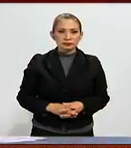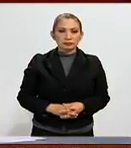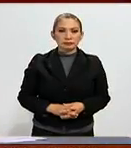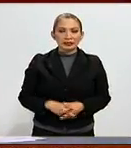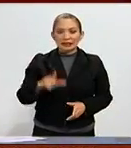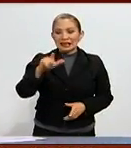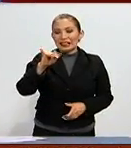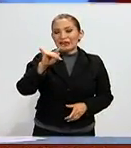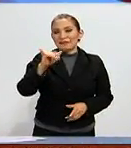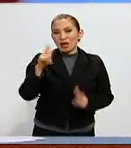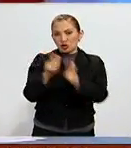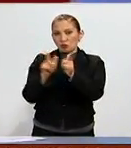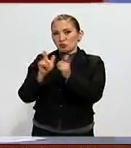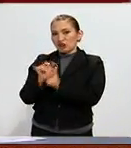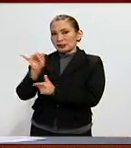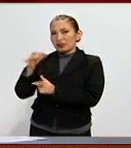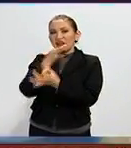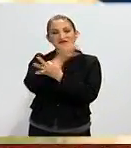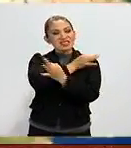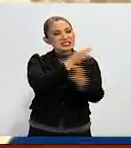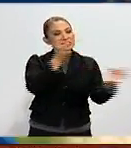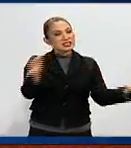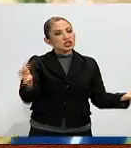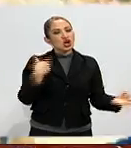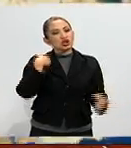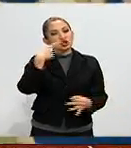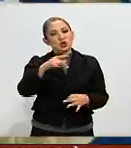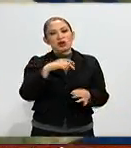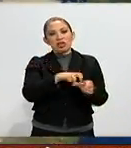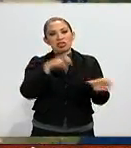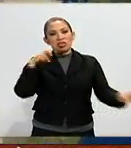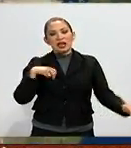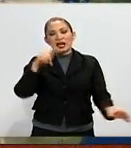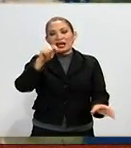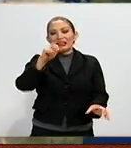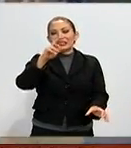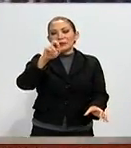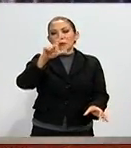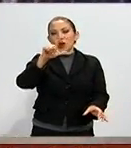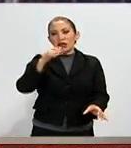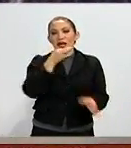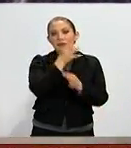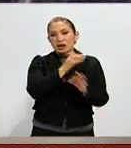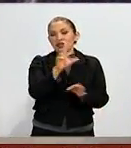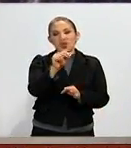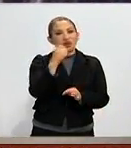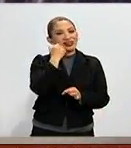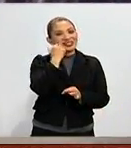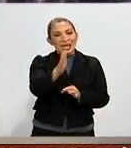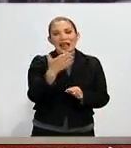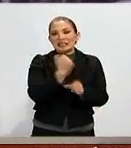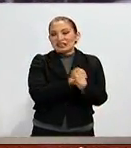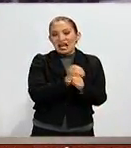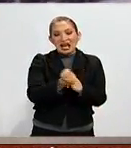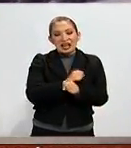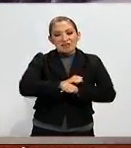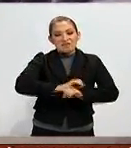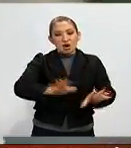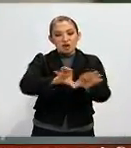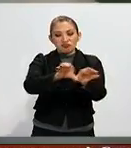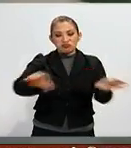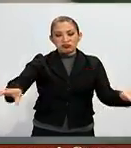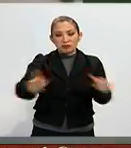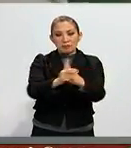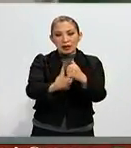En Libia, el Estado Islámico difundió un comunicado en el que anuncia su retiro de Trípoli. En él divulgan que no quieren derramar más sangre ni dividir